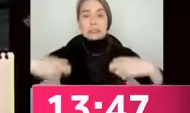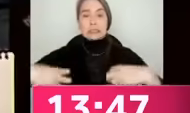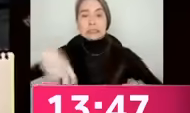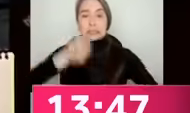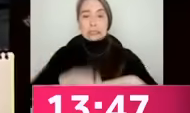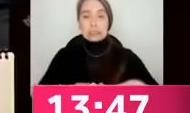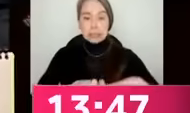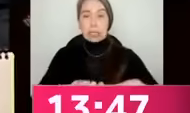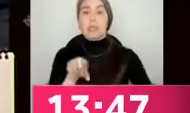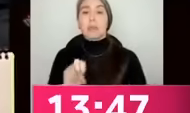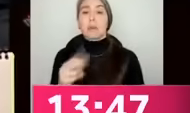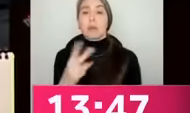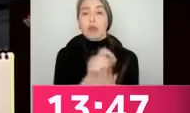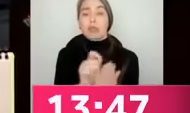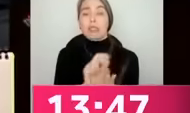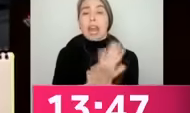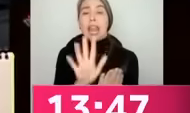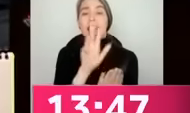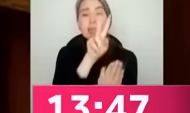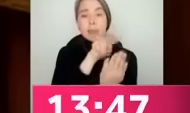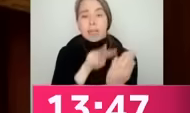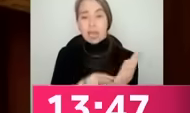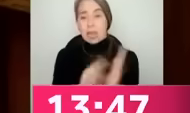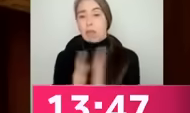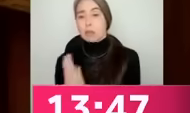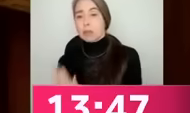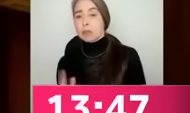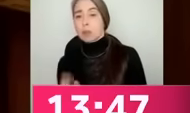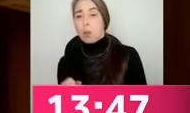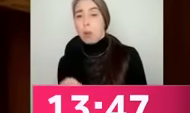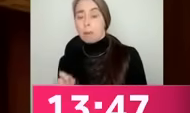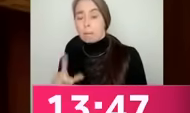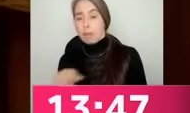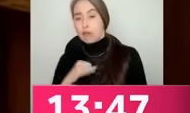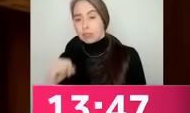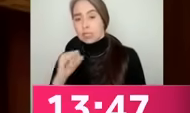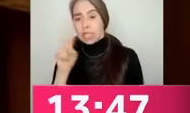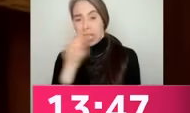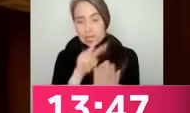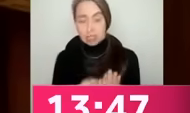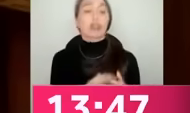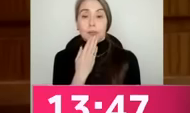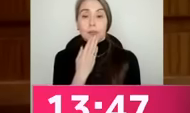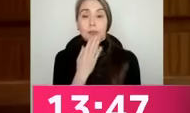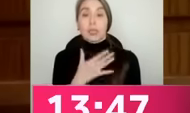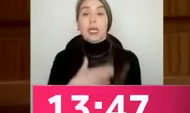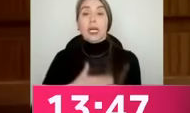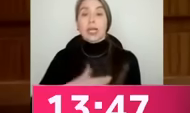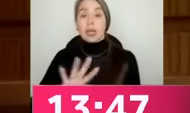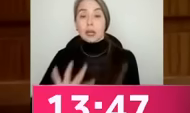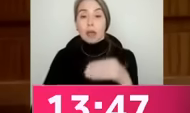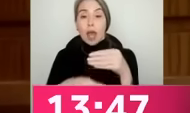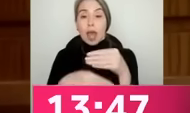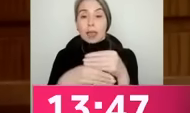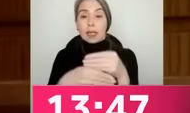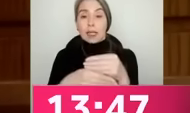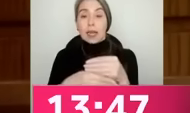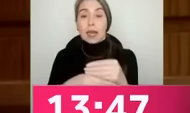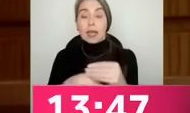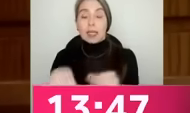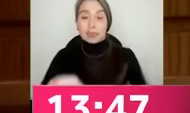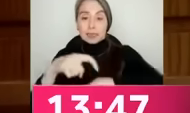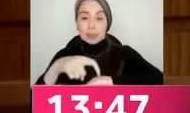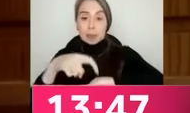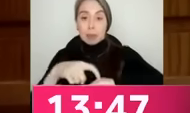Bueno, esta es la primera presentación de una censura respecto a actos no directos de la mesa de la sala de la Cámara de Diputadas y Diputados, lo que